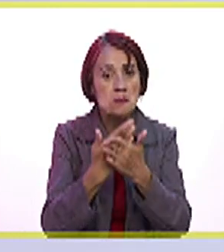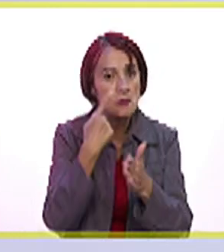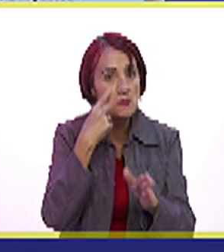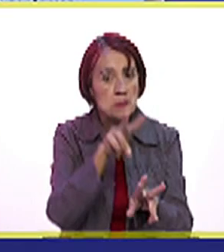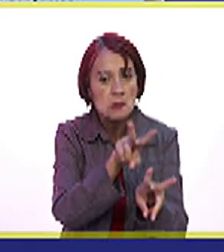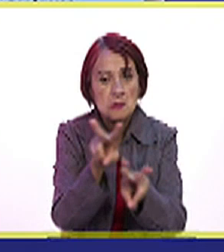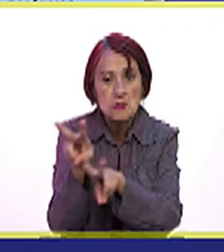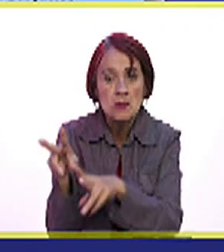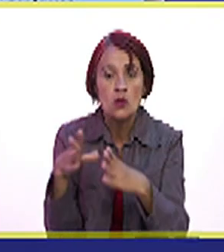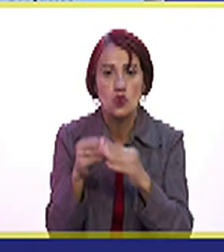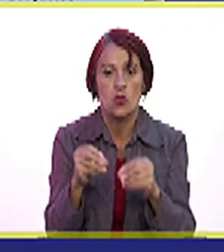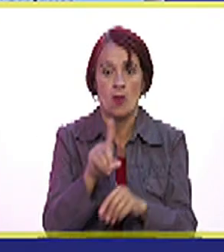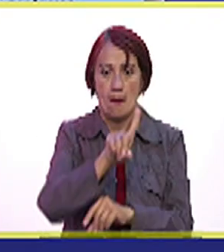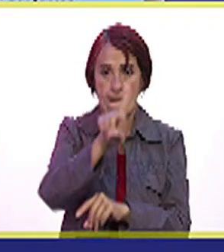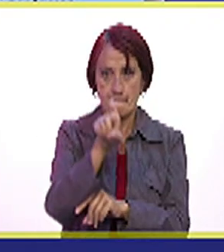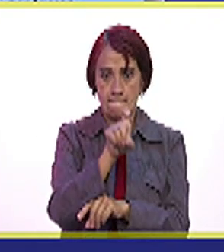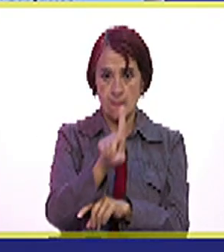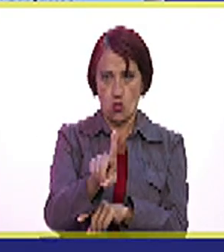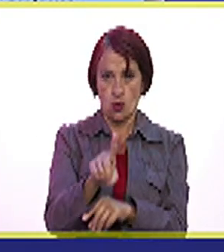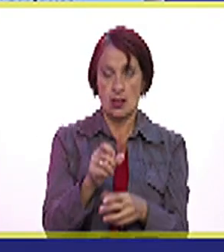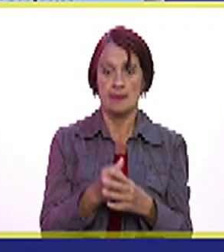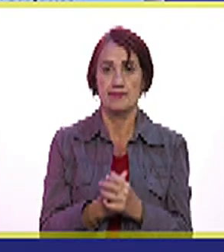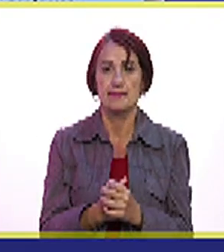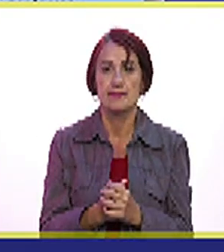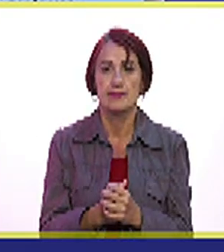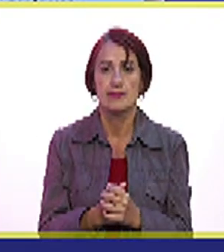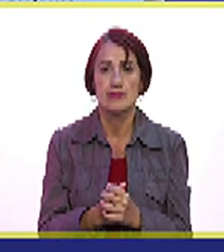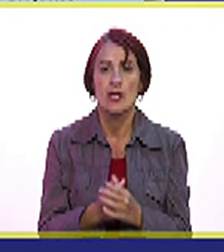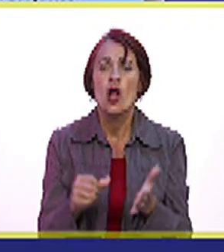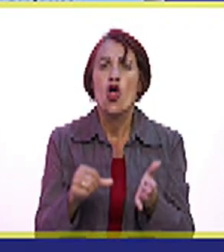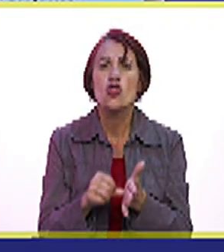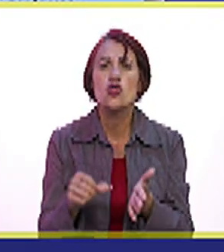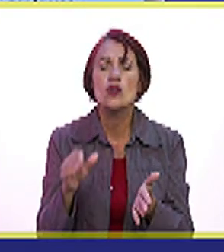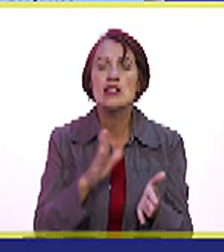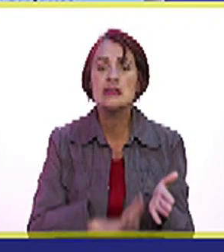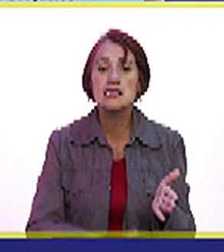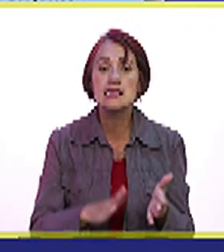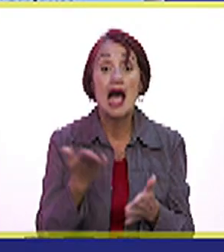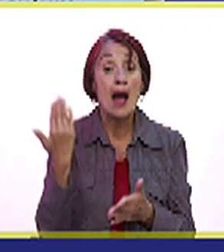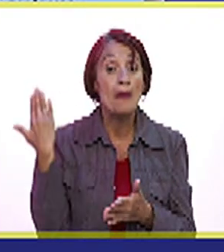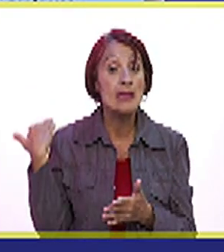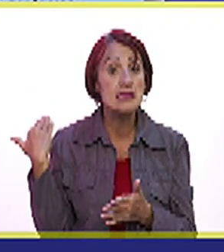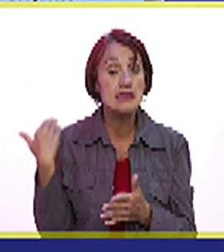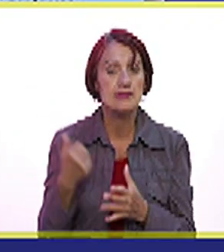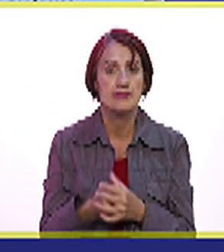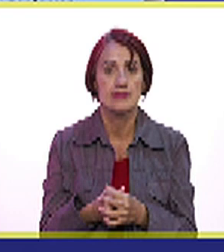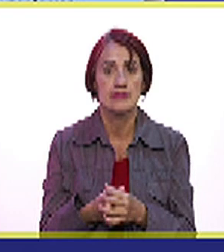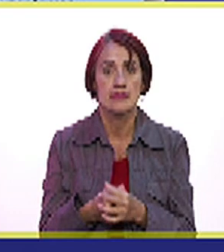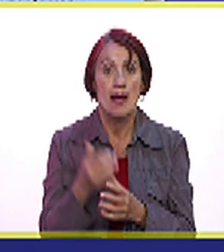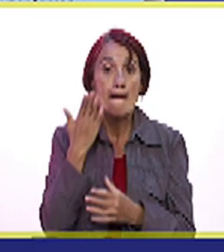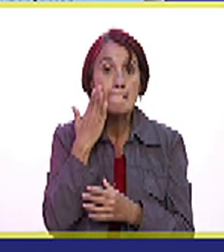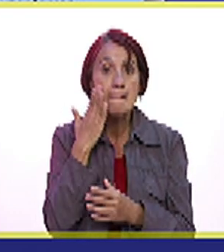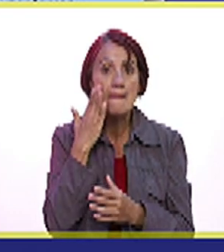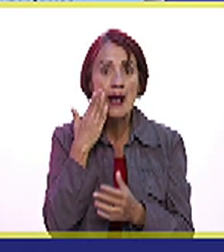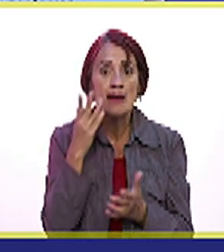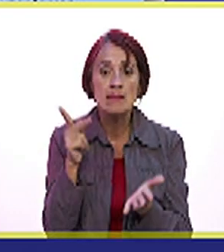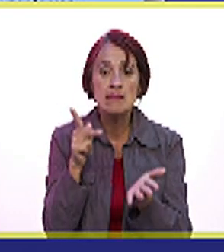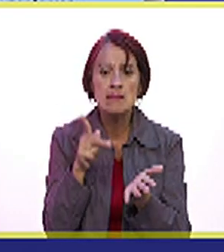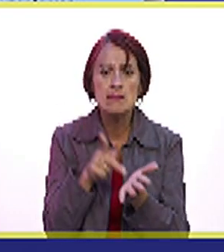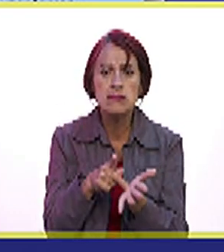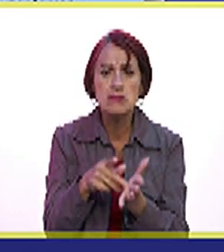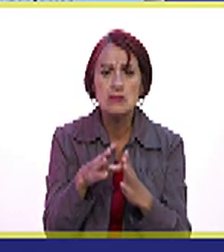Otras preguntas que tenemos con where. Where have you been? ¿Dónde has estado? Por lo menos su mamá cuando ustedes llegan tarde le dicen where are you